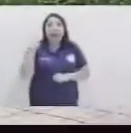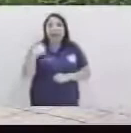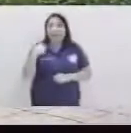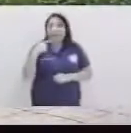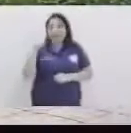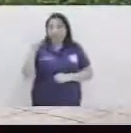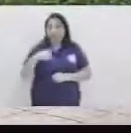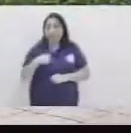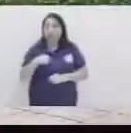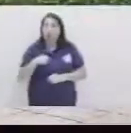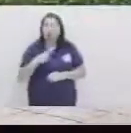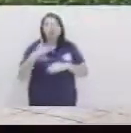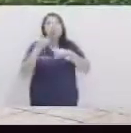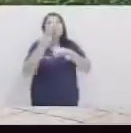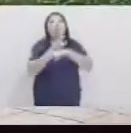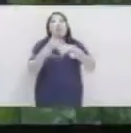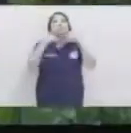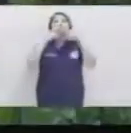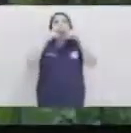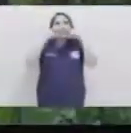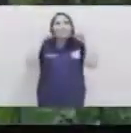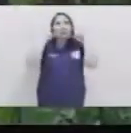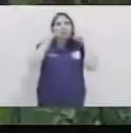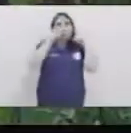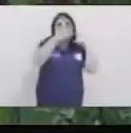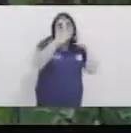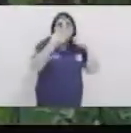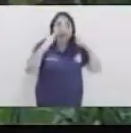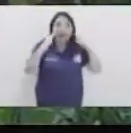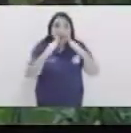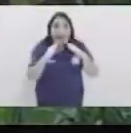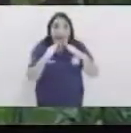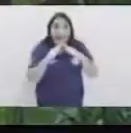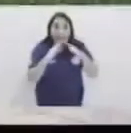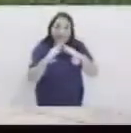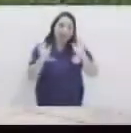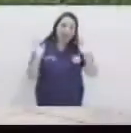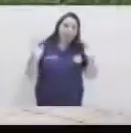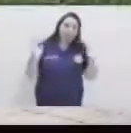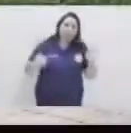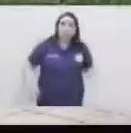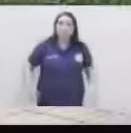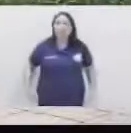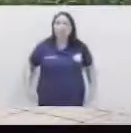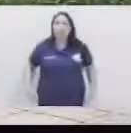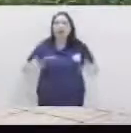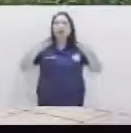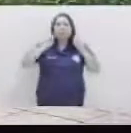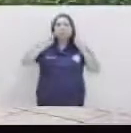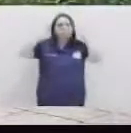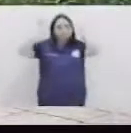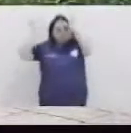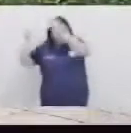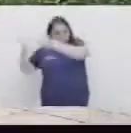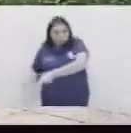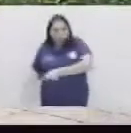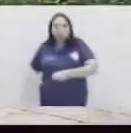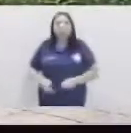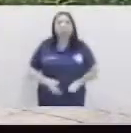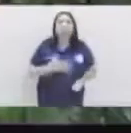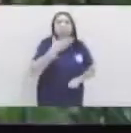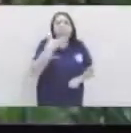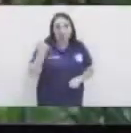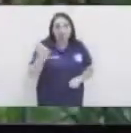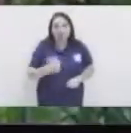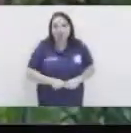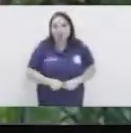casa, estoy utilizando la mascarilla, pero tú que te encuentras dentro de casa, quítate la mascarilla, así puedes realizar mejor tu